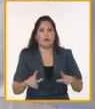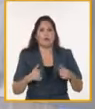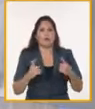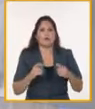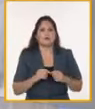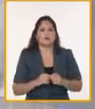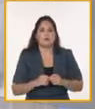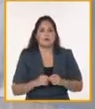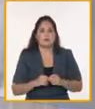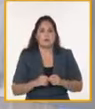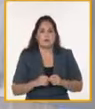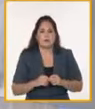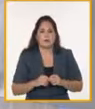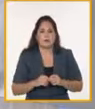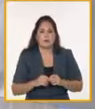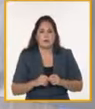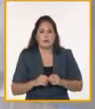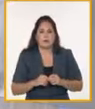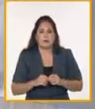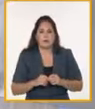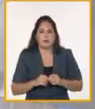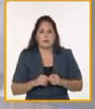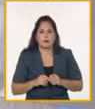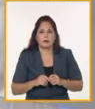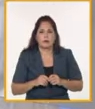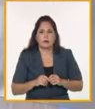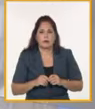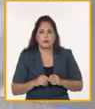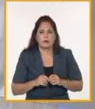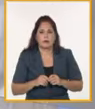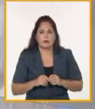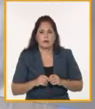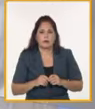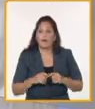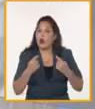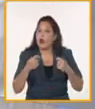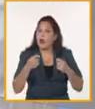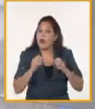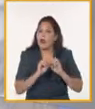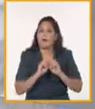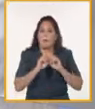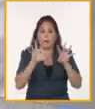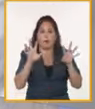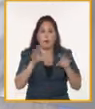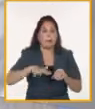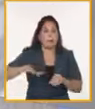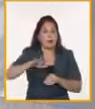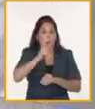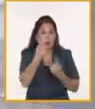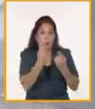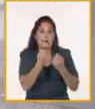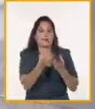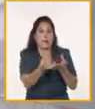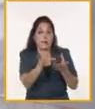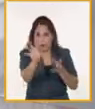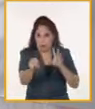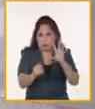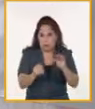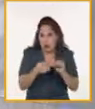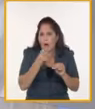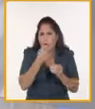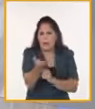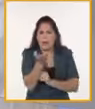licitación un un activo lo tiene que hacer público para que todos los que lo necesiten puedan acceder